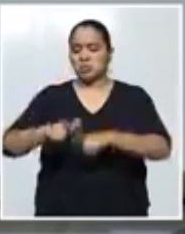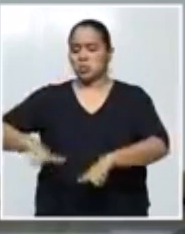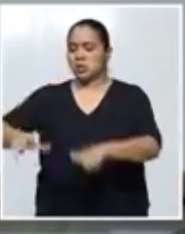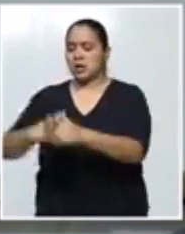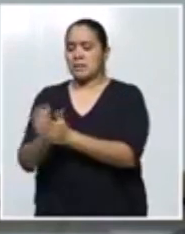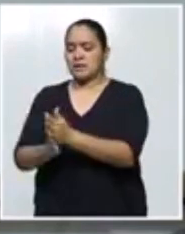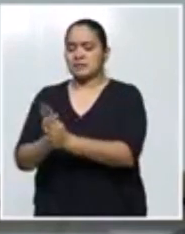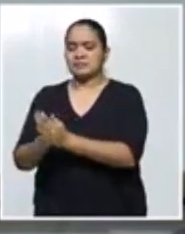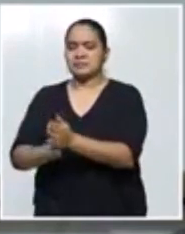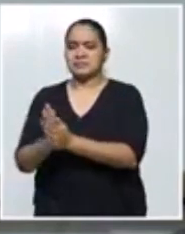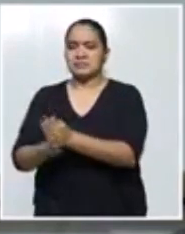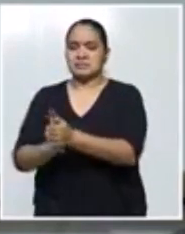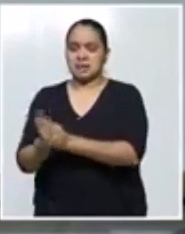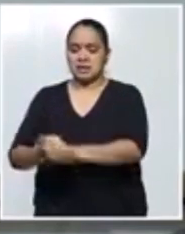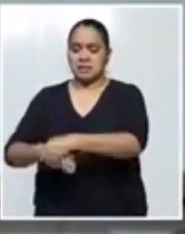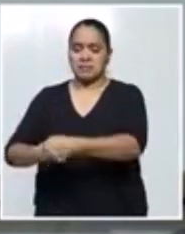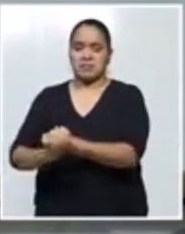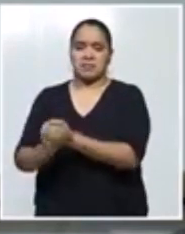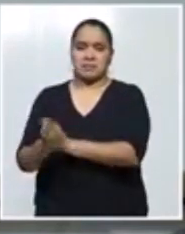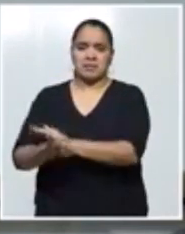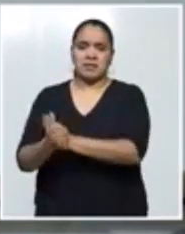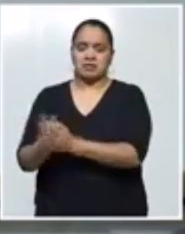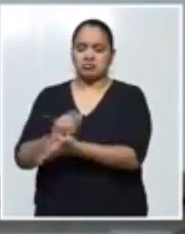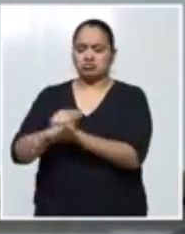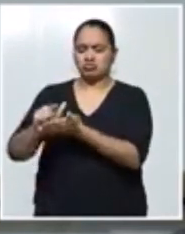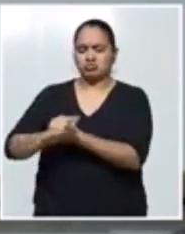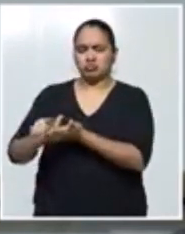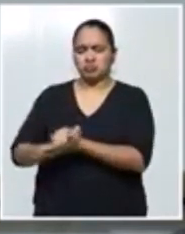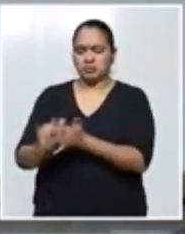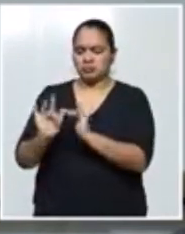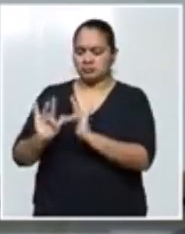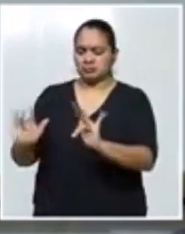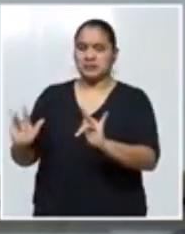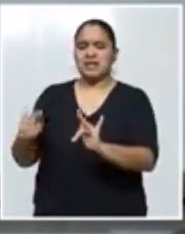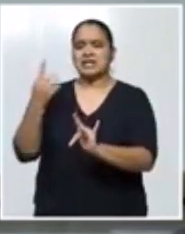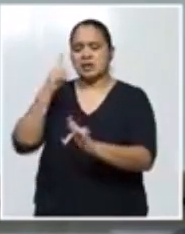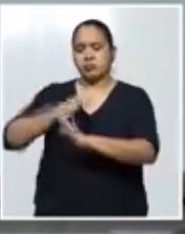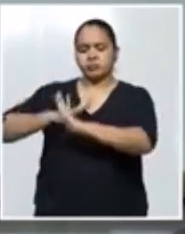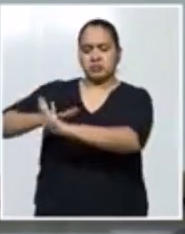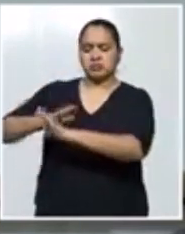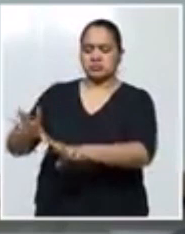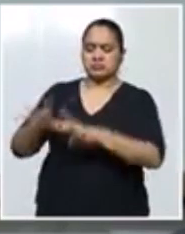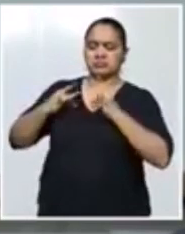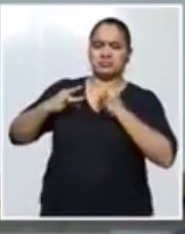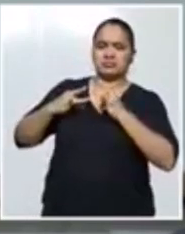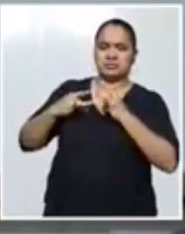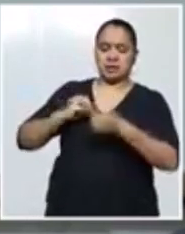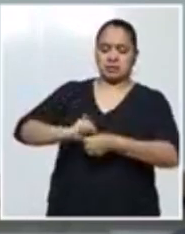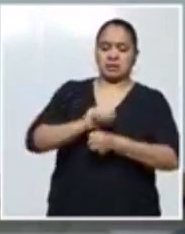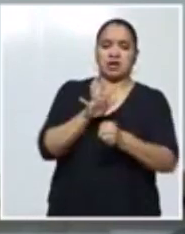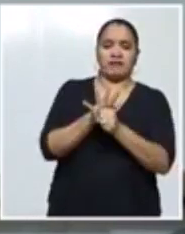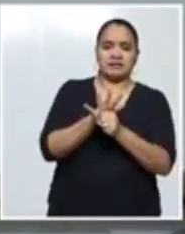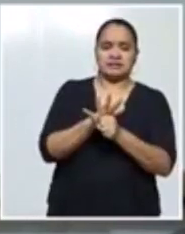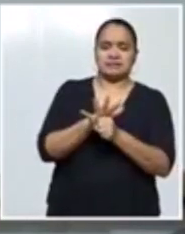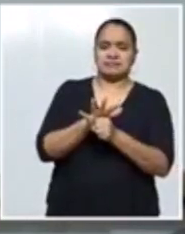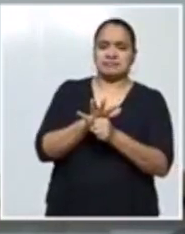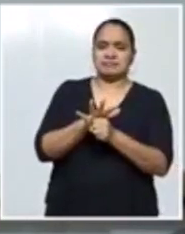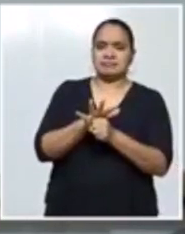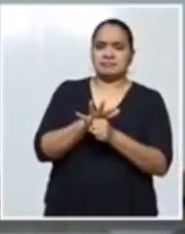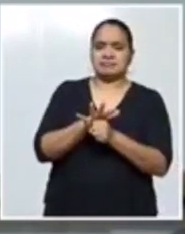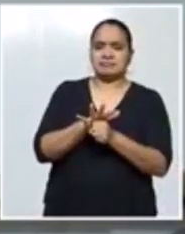y otras medidas sanitizantes que impidan el contagio del cob y 19